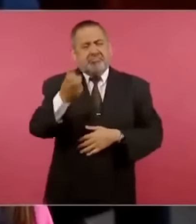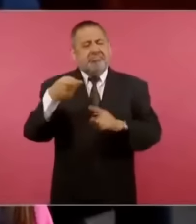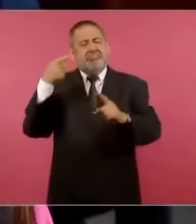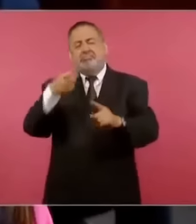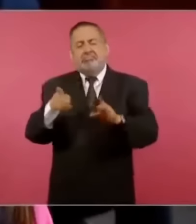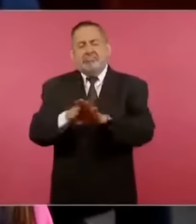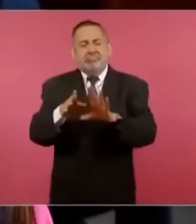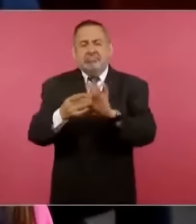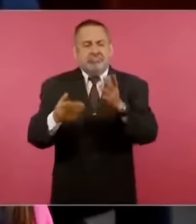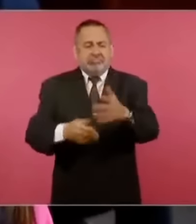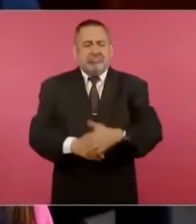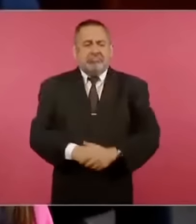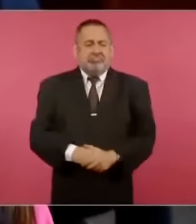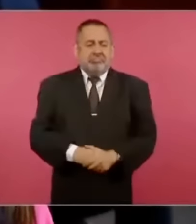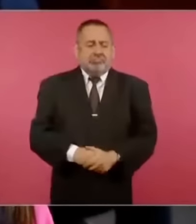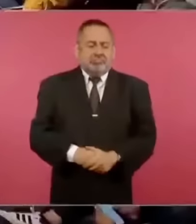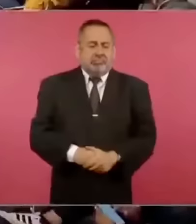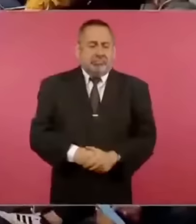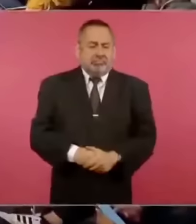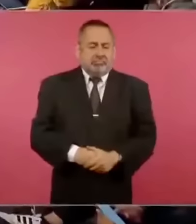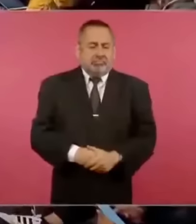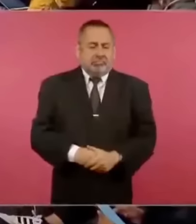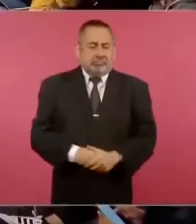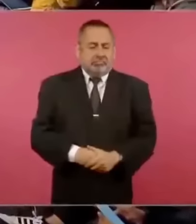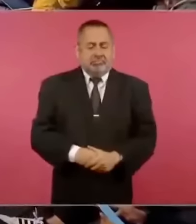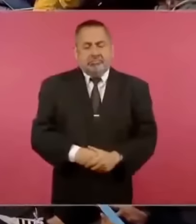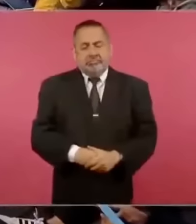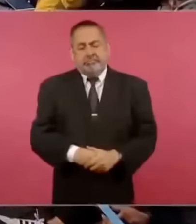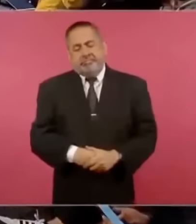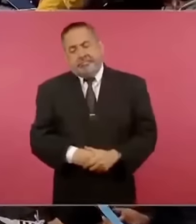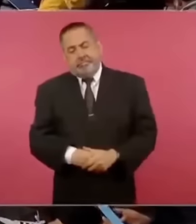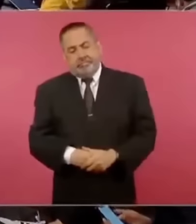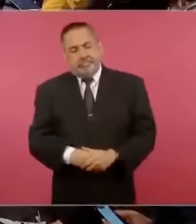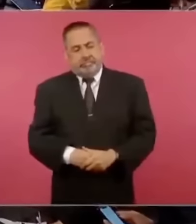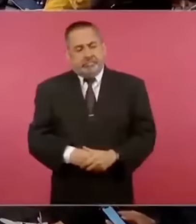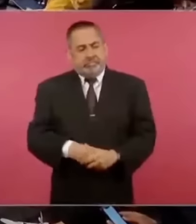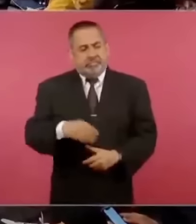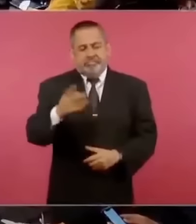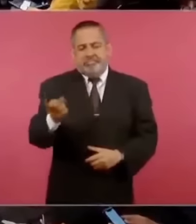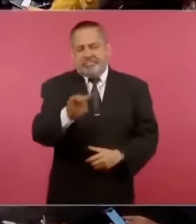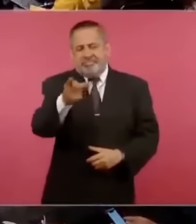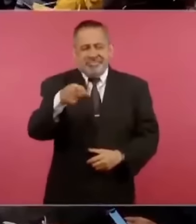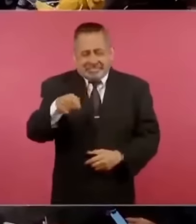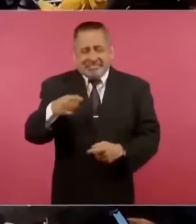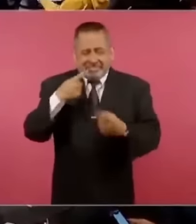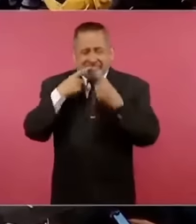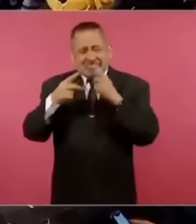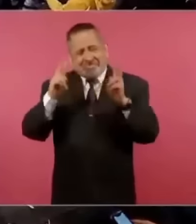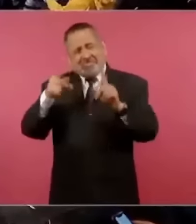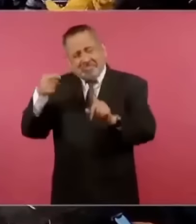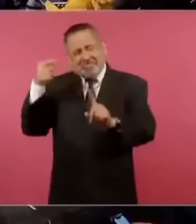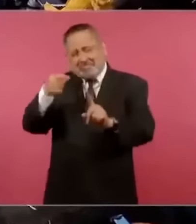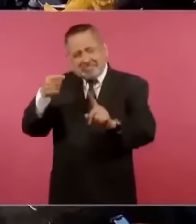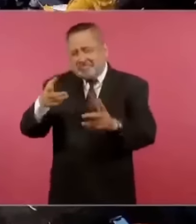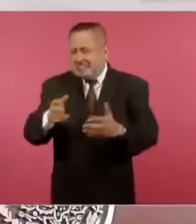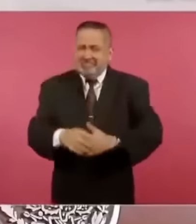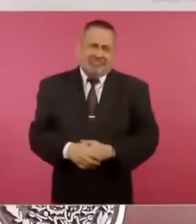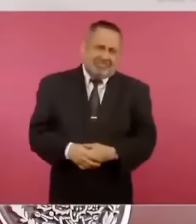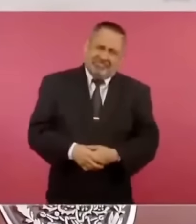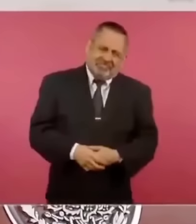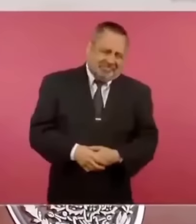Esa es la cuestión. Te propongo, Reina, que ya no tratemos este asunto porque mira, nos vamos a